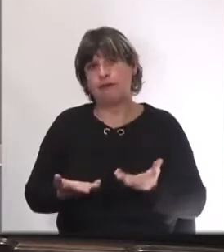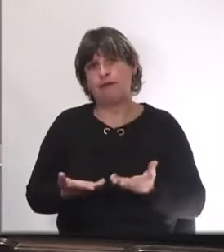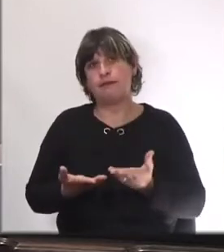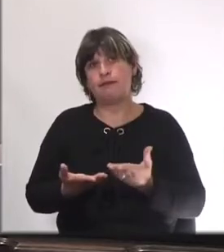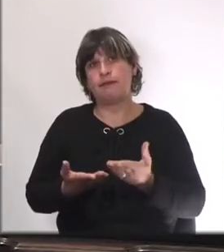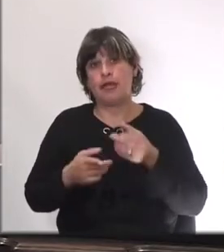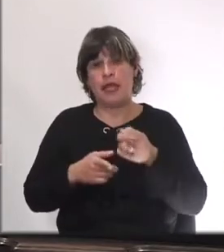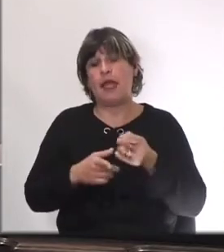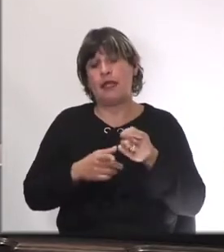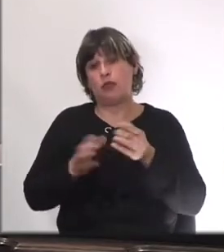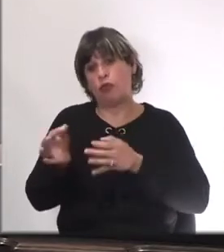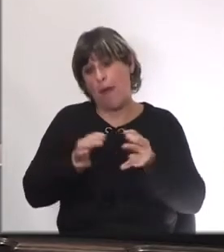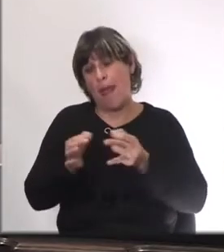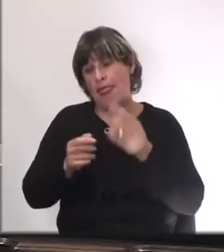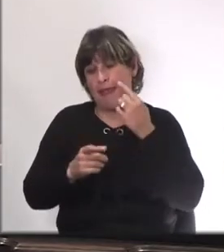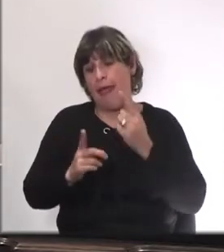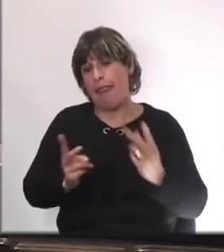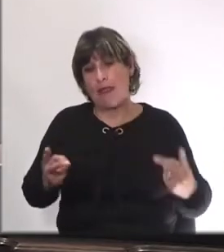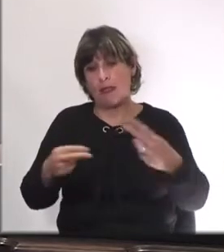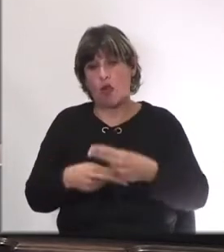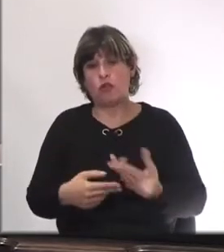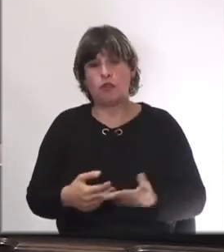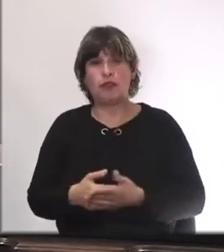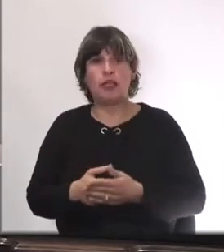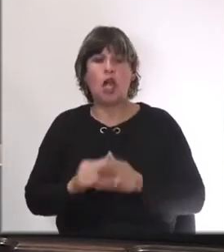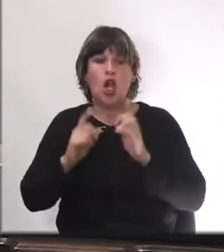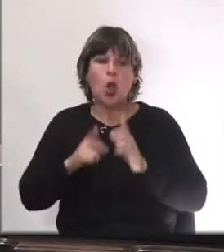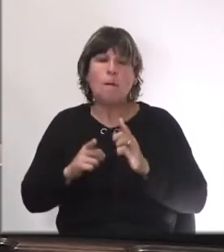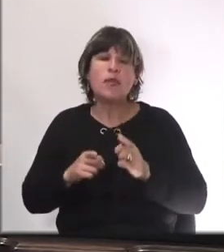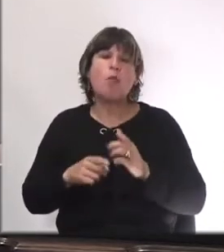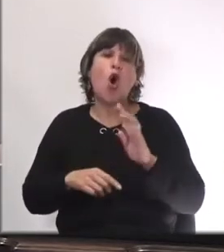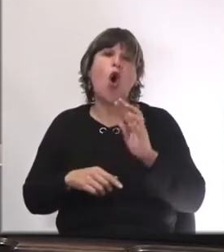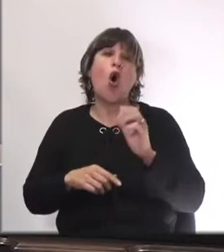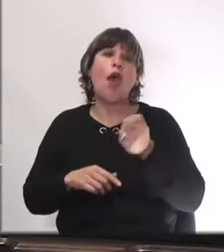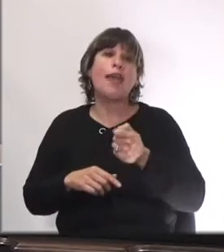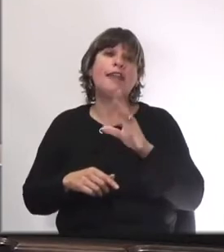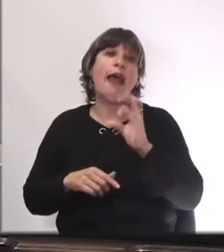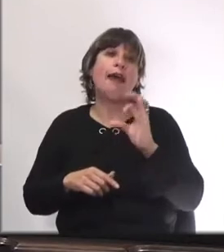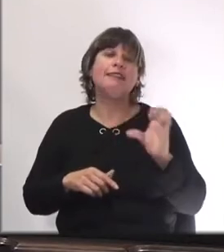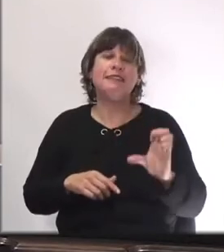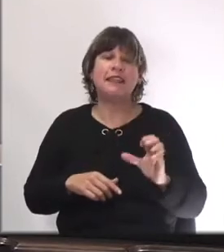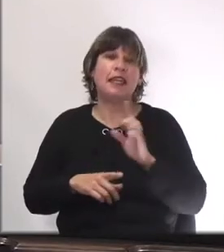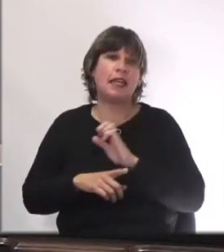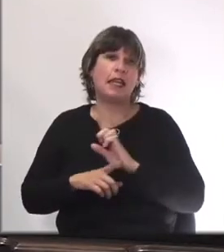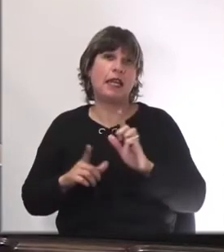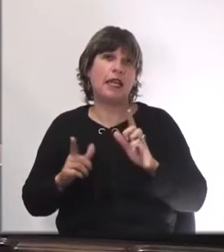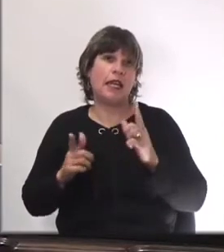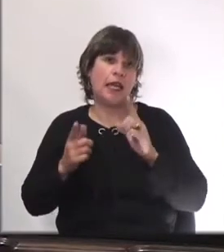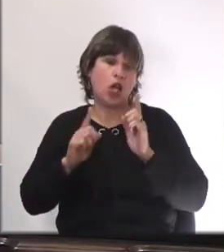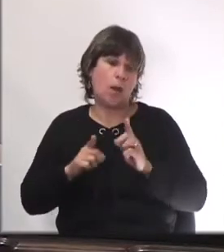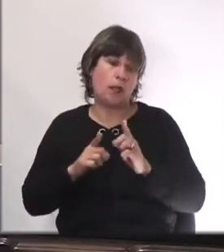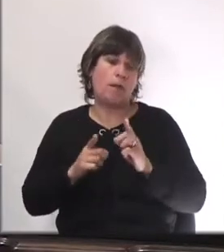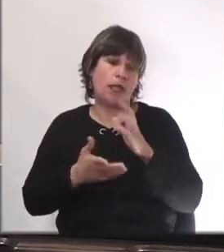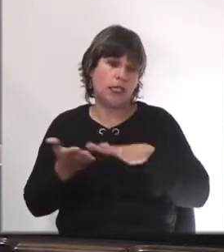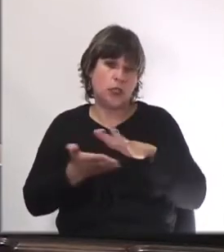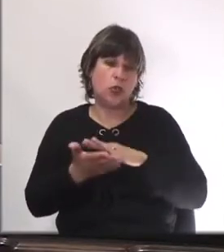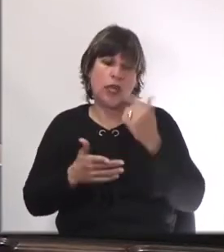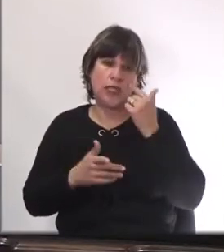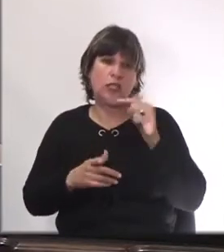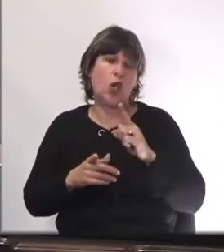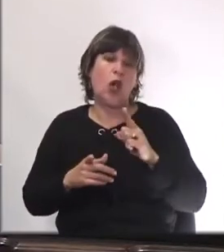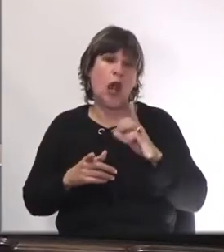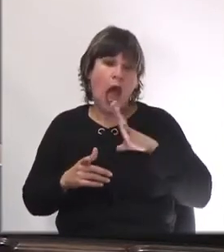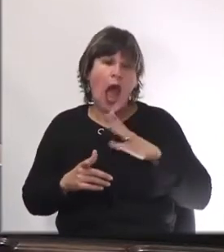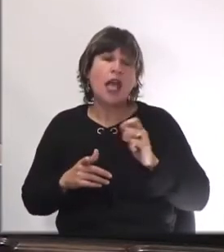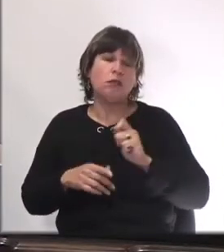una medida de recorte. Lo mismo nos pasa en ACE, donde no hay, a pesar de que hay un incremento en la cantidad